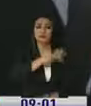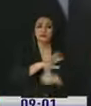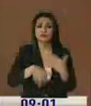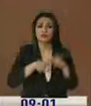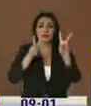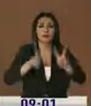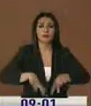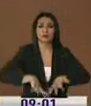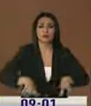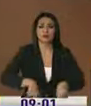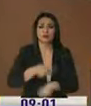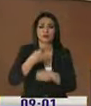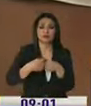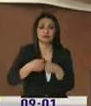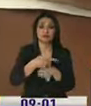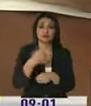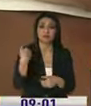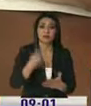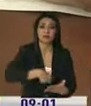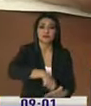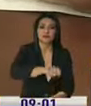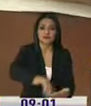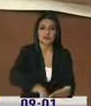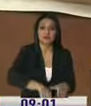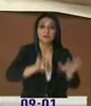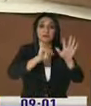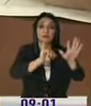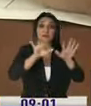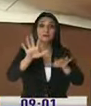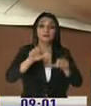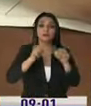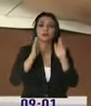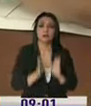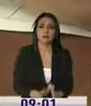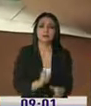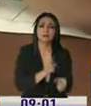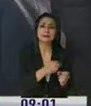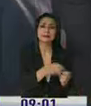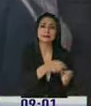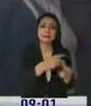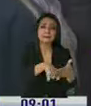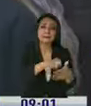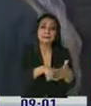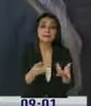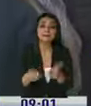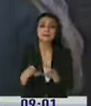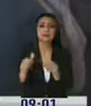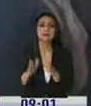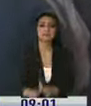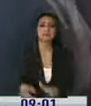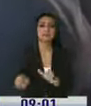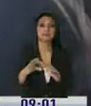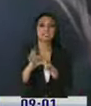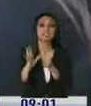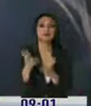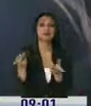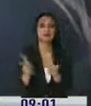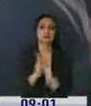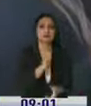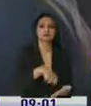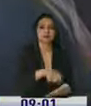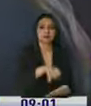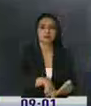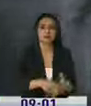con el número suficiente de firmas. Al menos 65 legisladores se han sumado, incluyendo una asambleísta de la bancada oficialista.